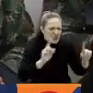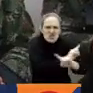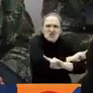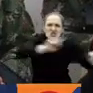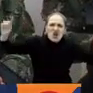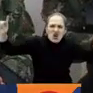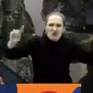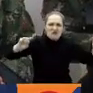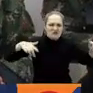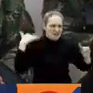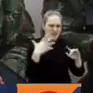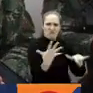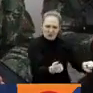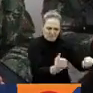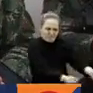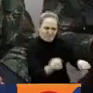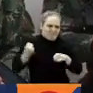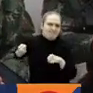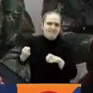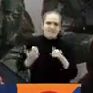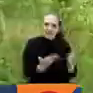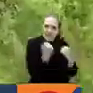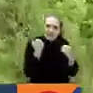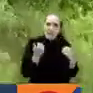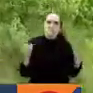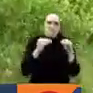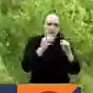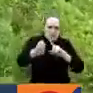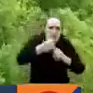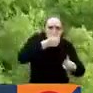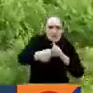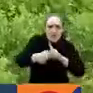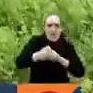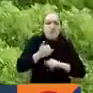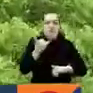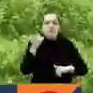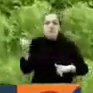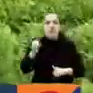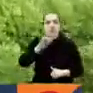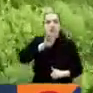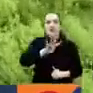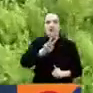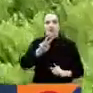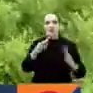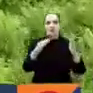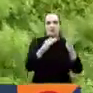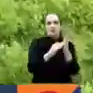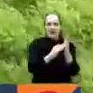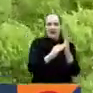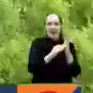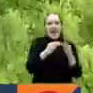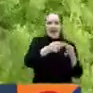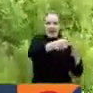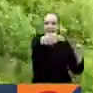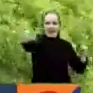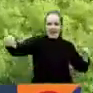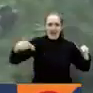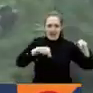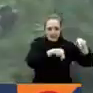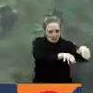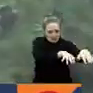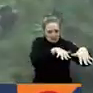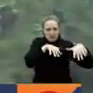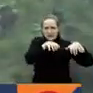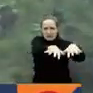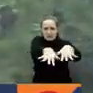intentaron raparle los fusiles, intentaron golpearlos. En la zona hay 42.000 hectáreas de cultivo de coca, que son objeto de